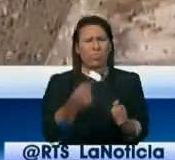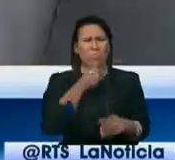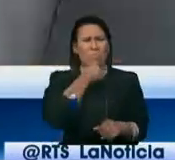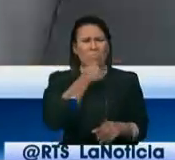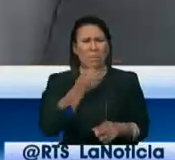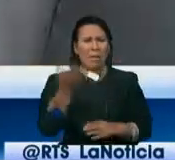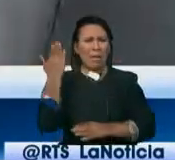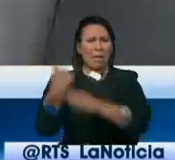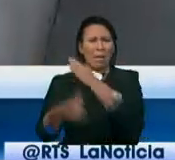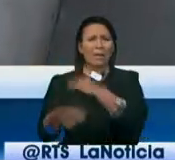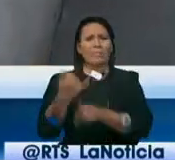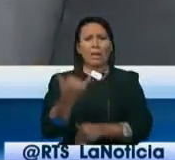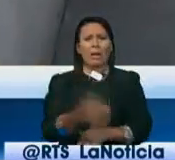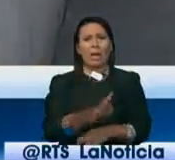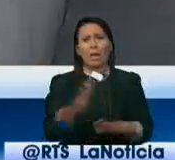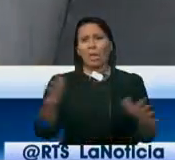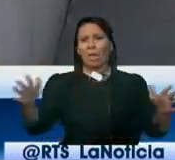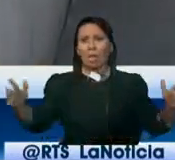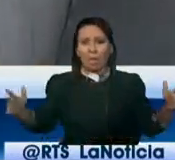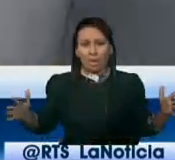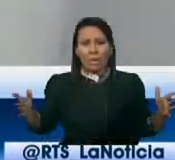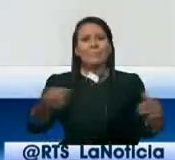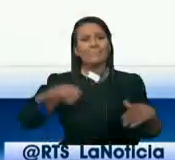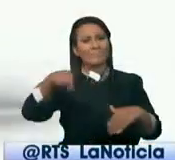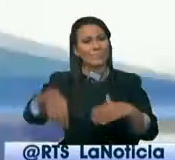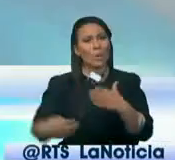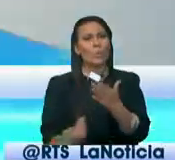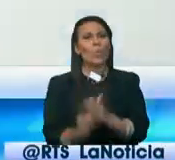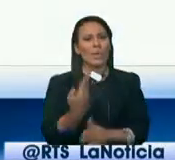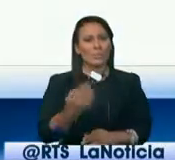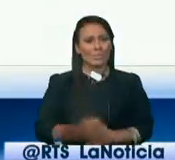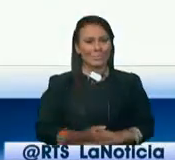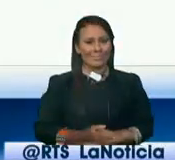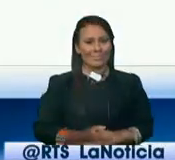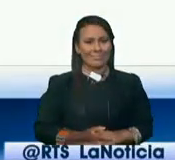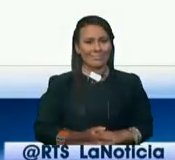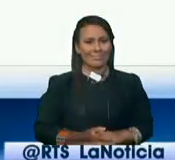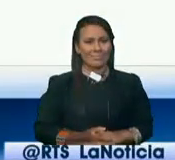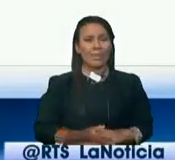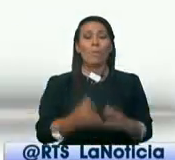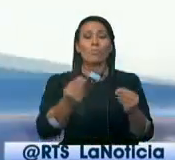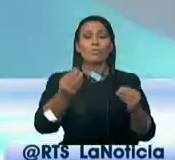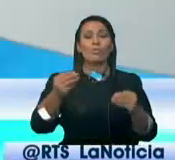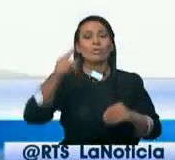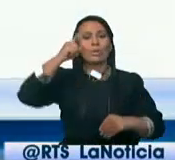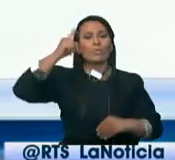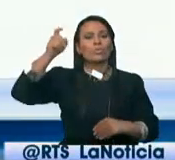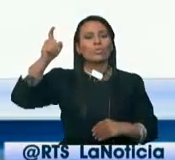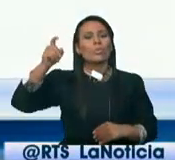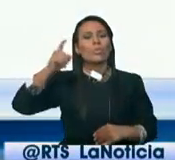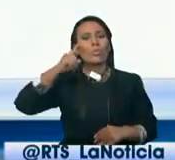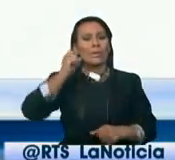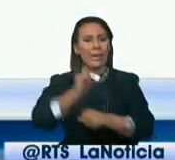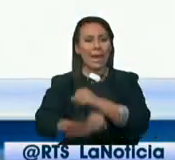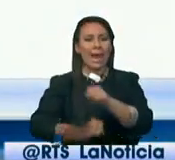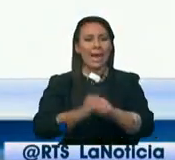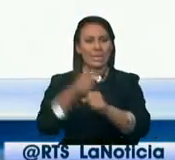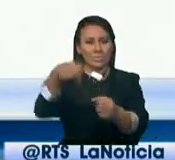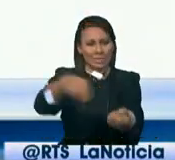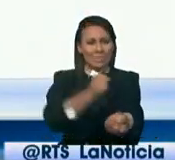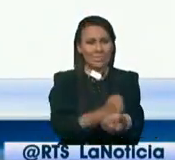o inexistente en algunos tramos. Sueño de muchos años de que Pascuales